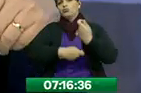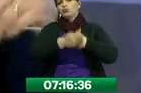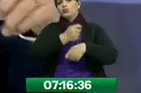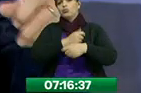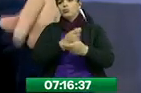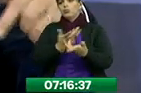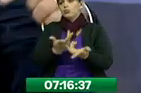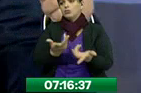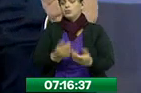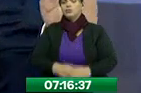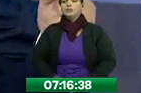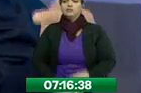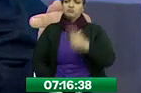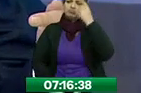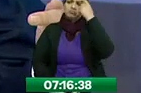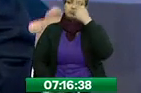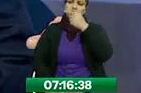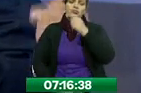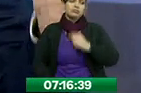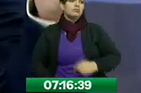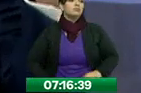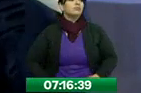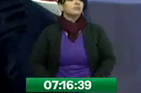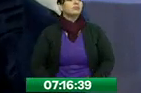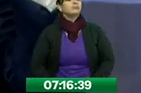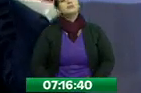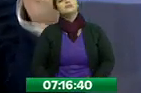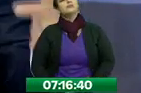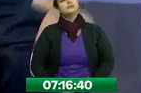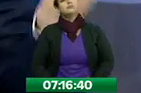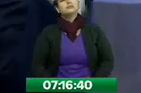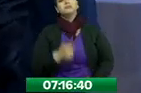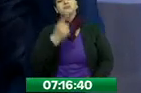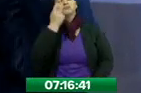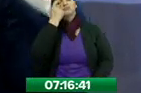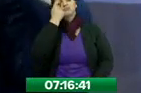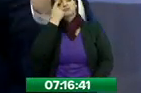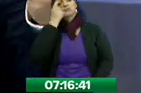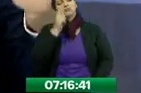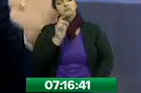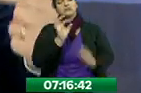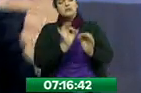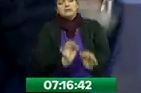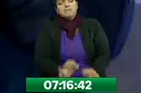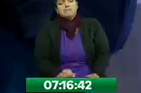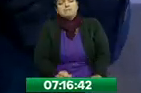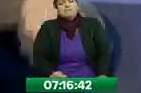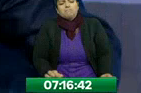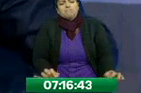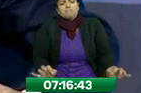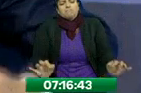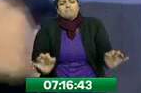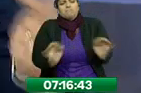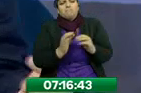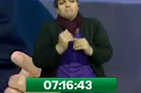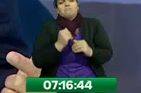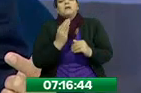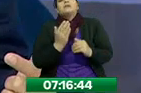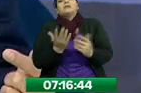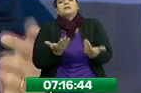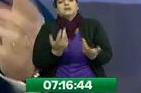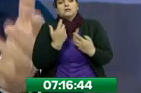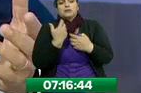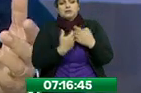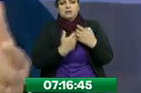satisfacer las condiciones del fondo. Lo más importante es resolver los problemas de fondo que tiene el